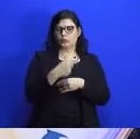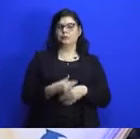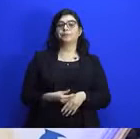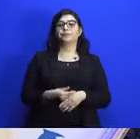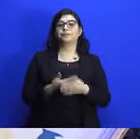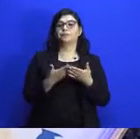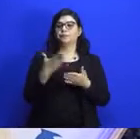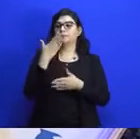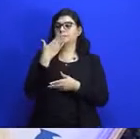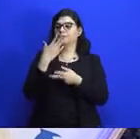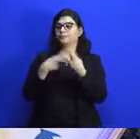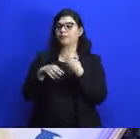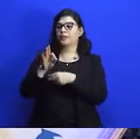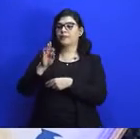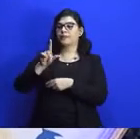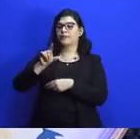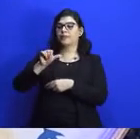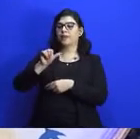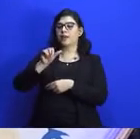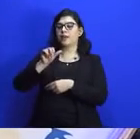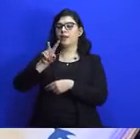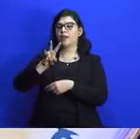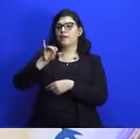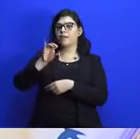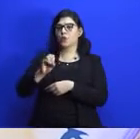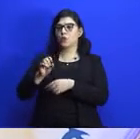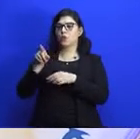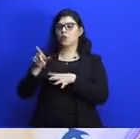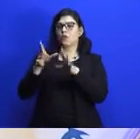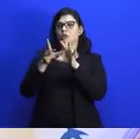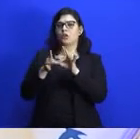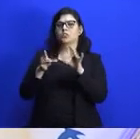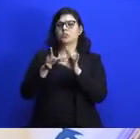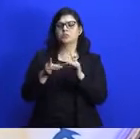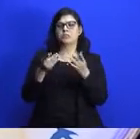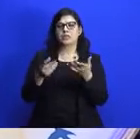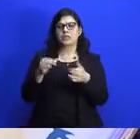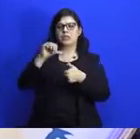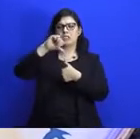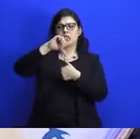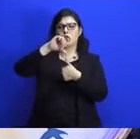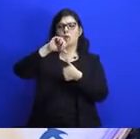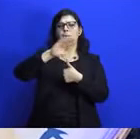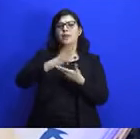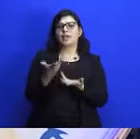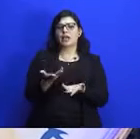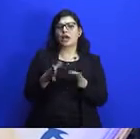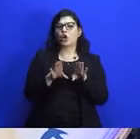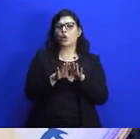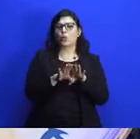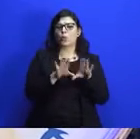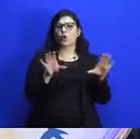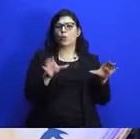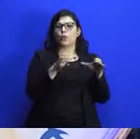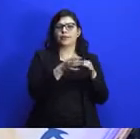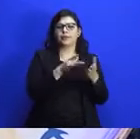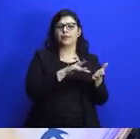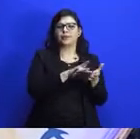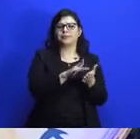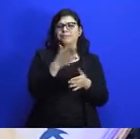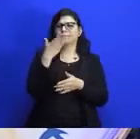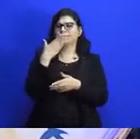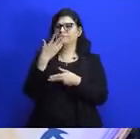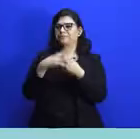acompáñenme a darle la bienvenida a Flavio Cotini, quien nos platicará qué más estamos haciendo en Centroamérica para servir a las comunidades.